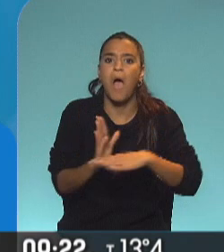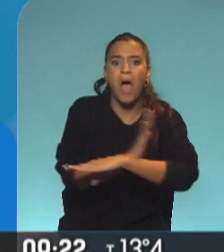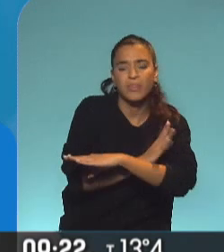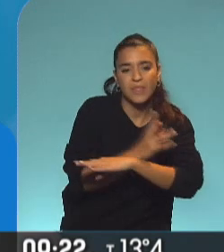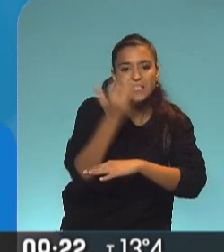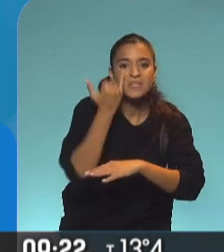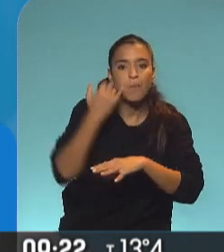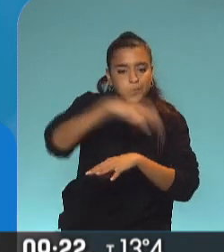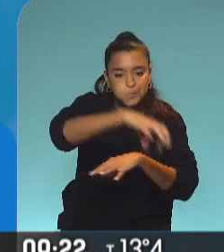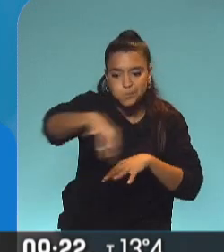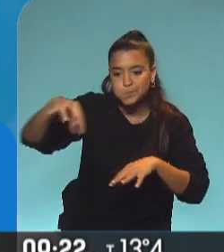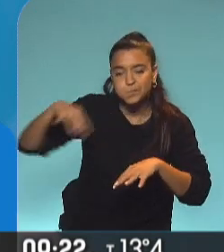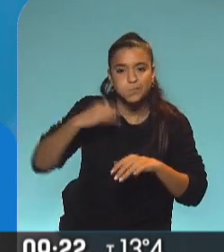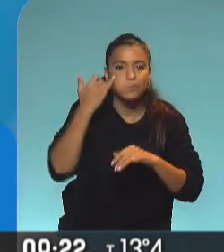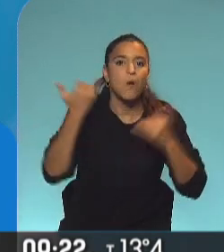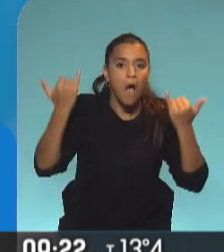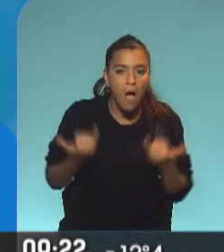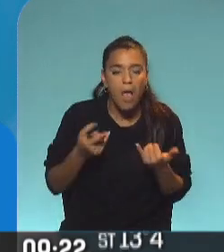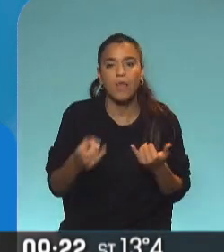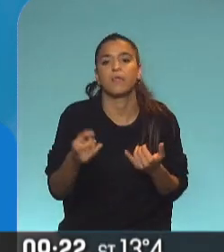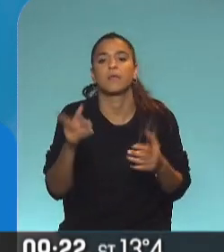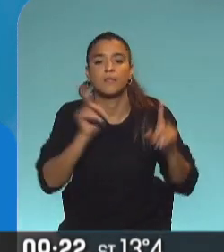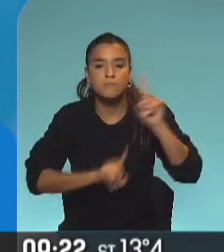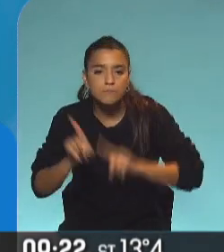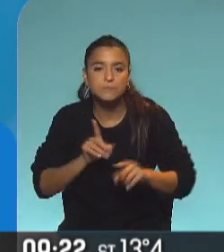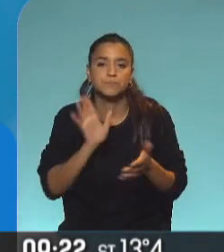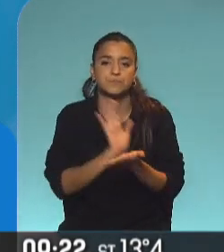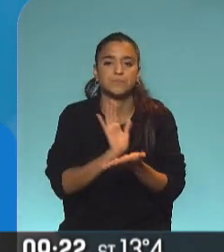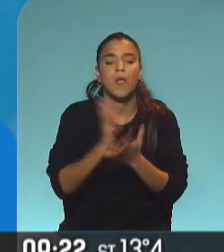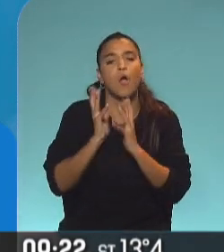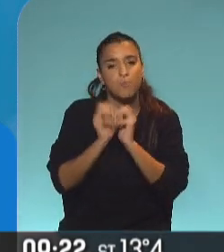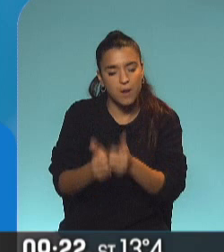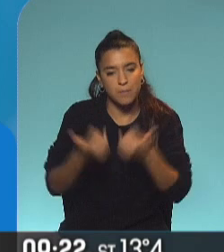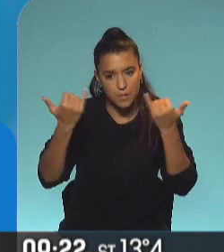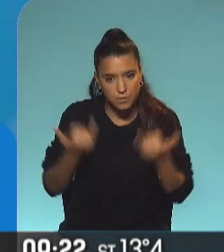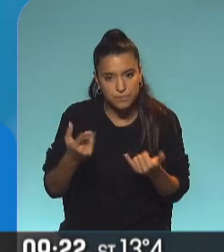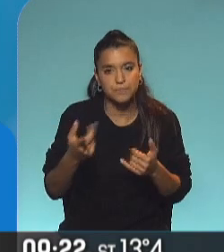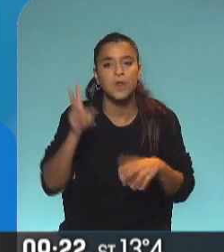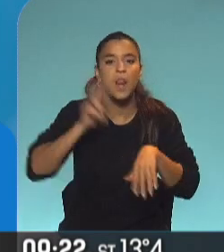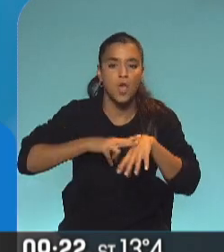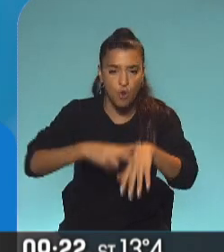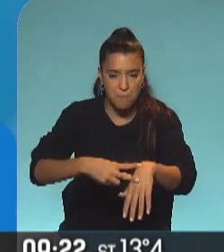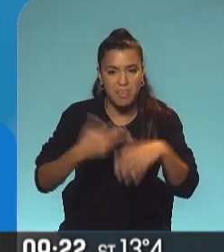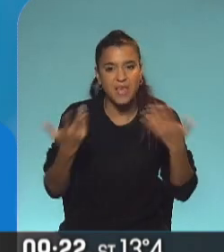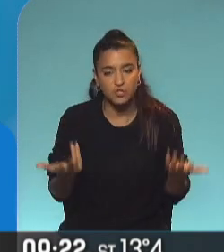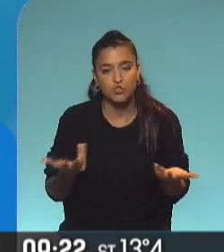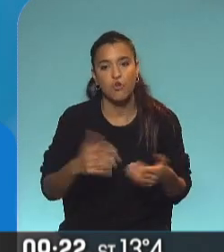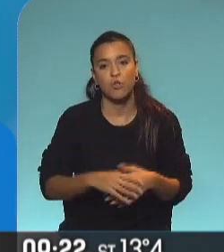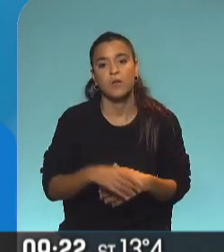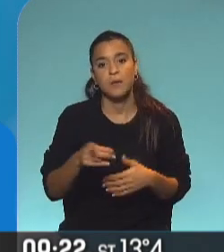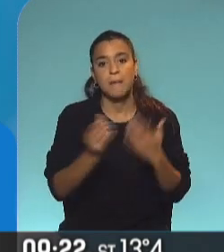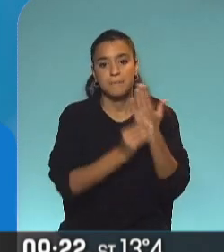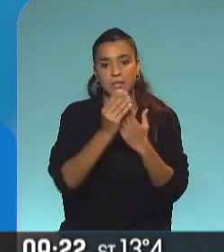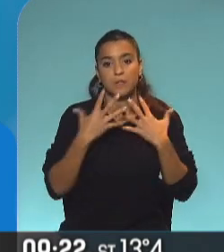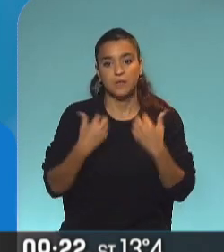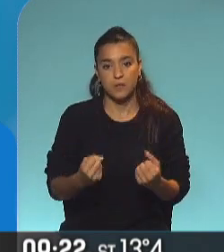previsibles su localización conforme a las instrucciones, al acompañamiento y a las recomendaciones que ha hecho el